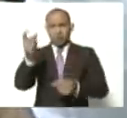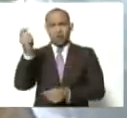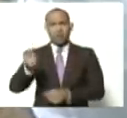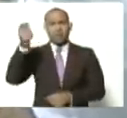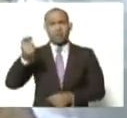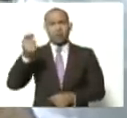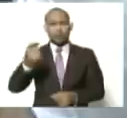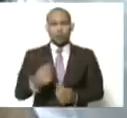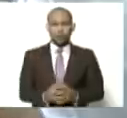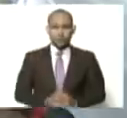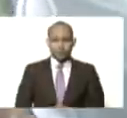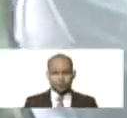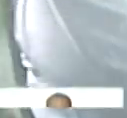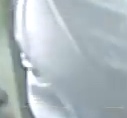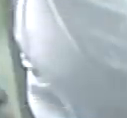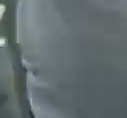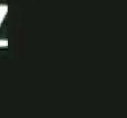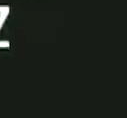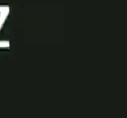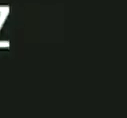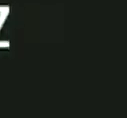detonaran. Adelante, video.